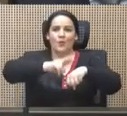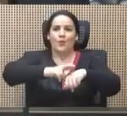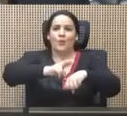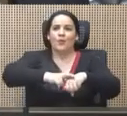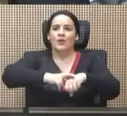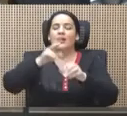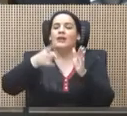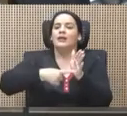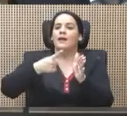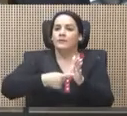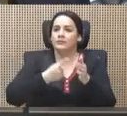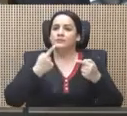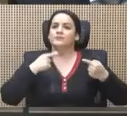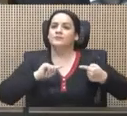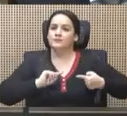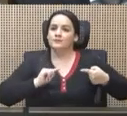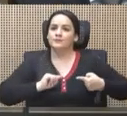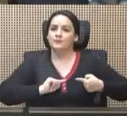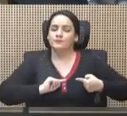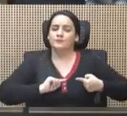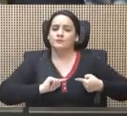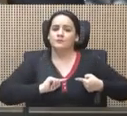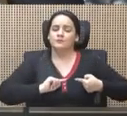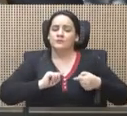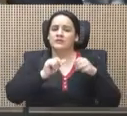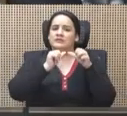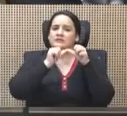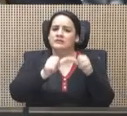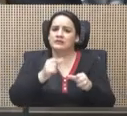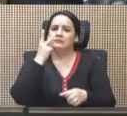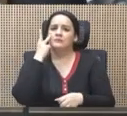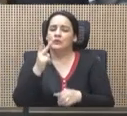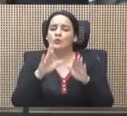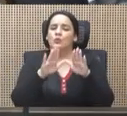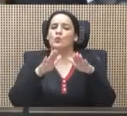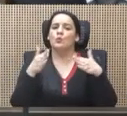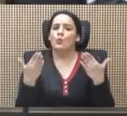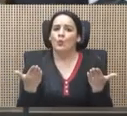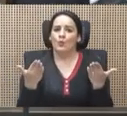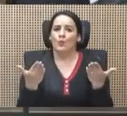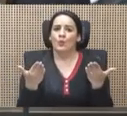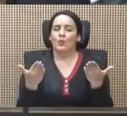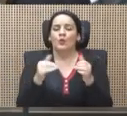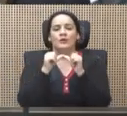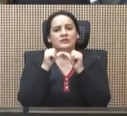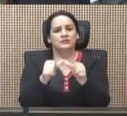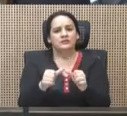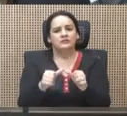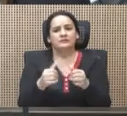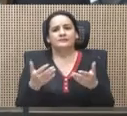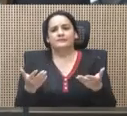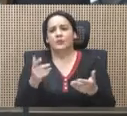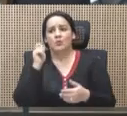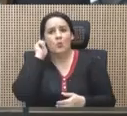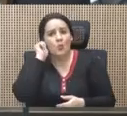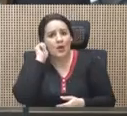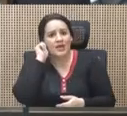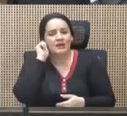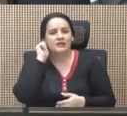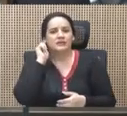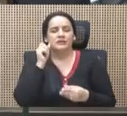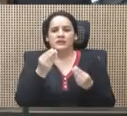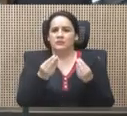y a veces es doloroso seguir viendo cómo siguen mujeres